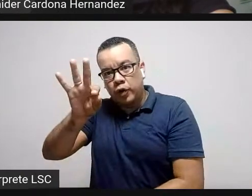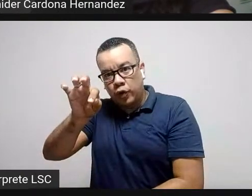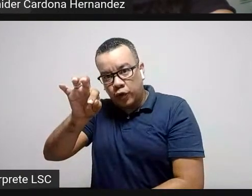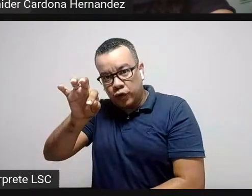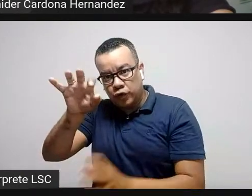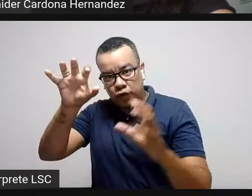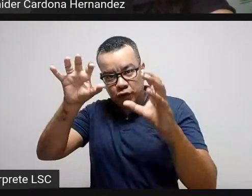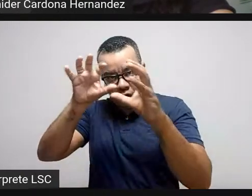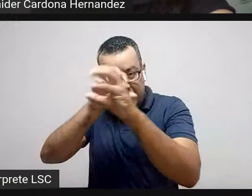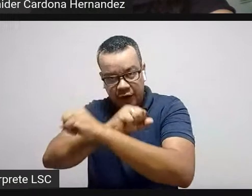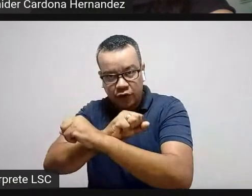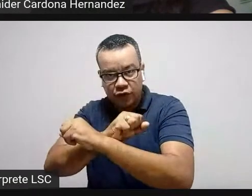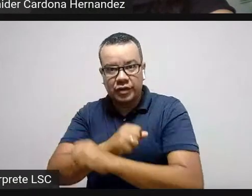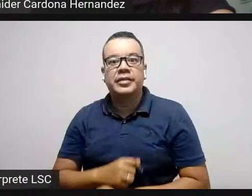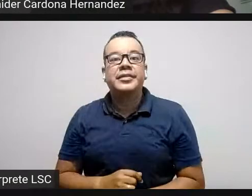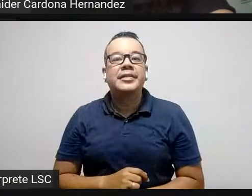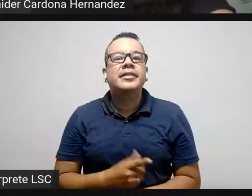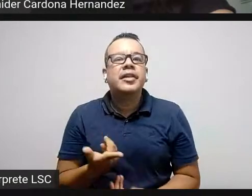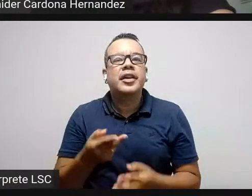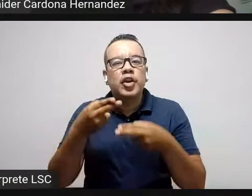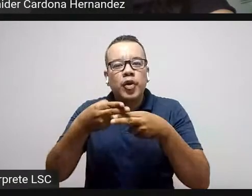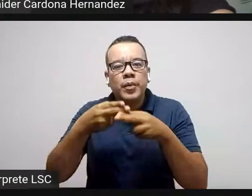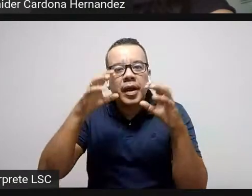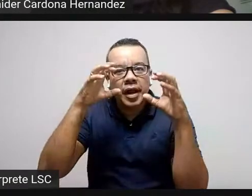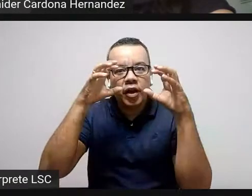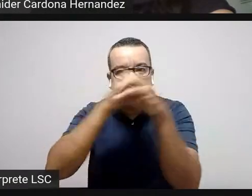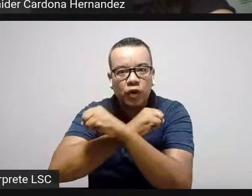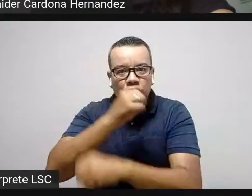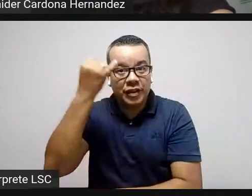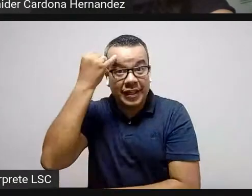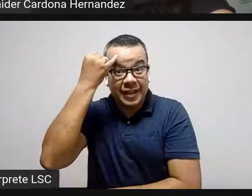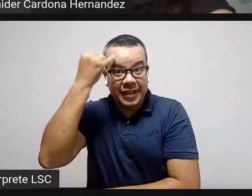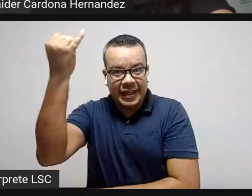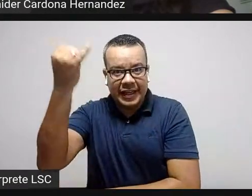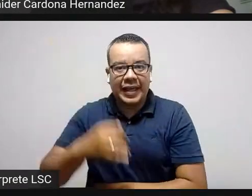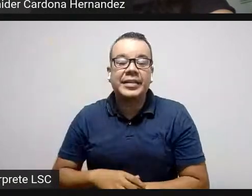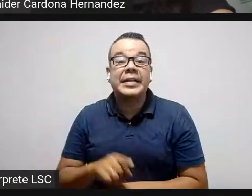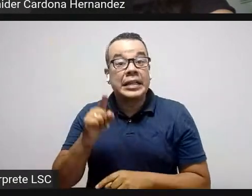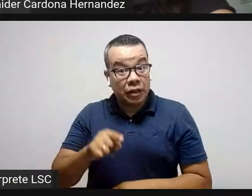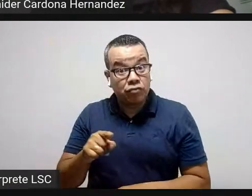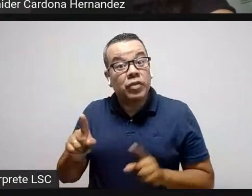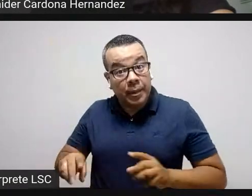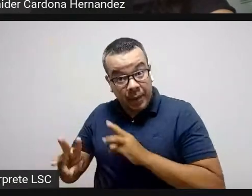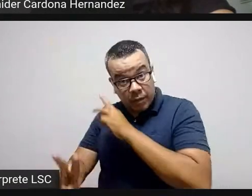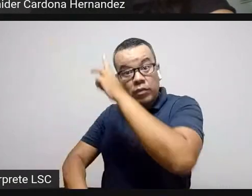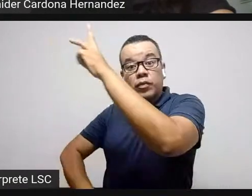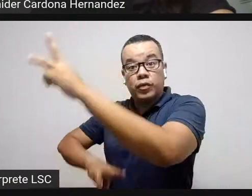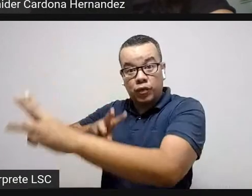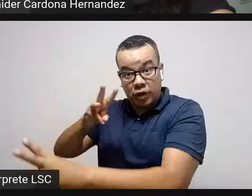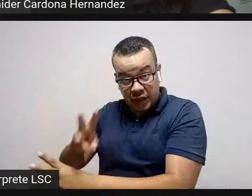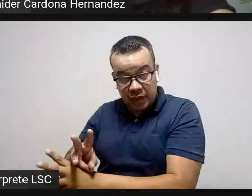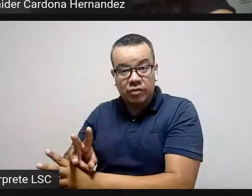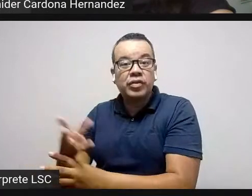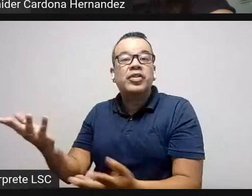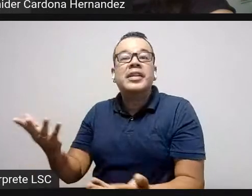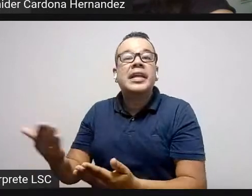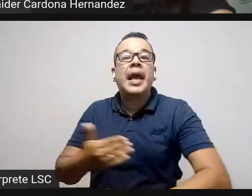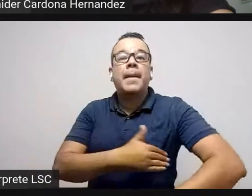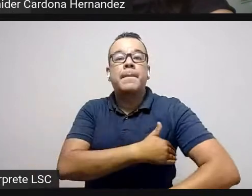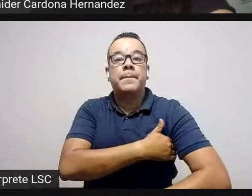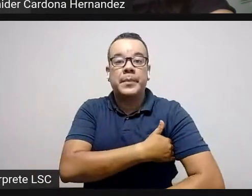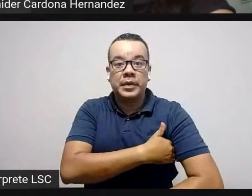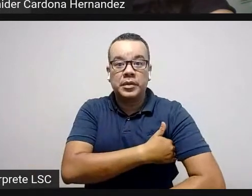estar en la Noche de las Ideas. Este es otro evento que se hace a nivel mundial, convocado también por el Ministerio de Cultura